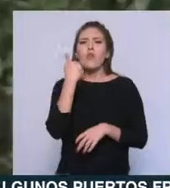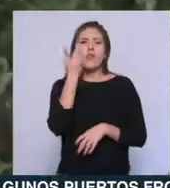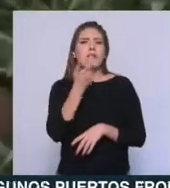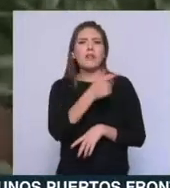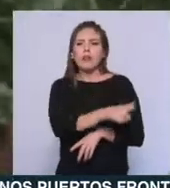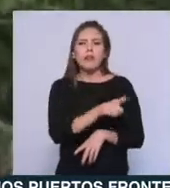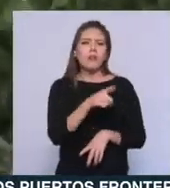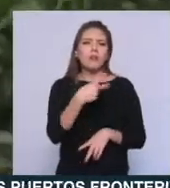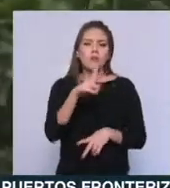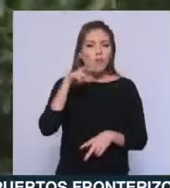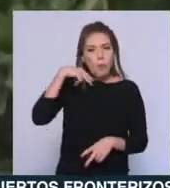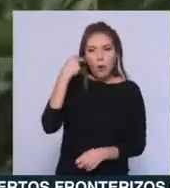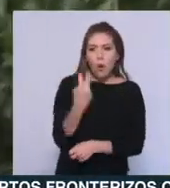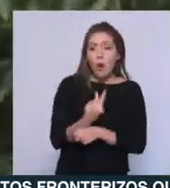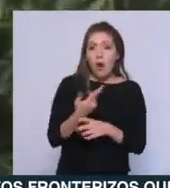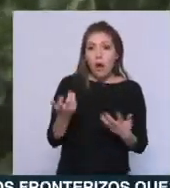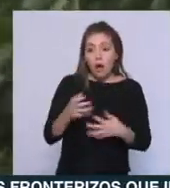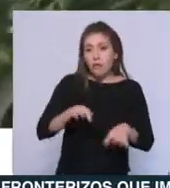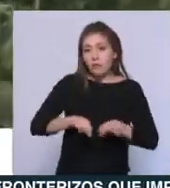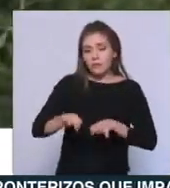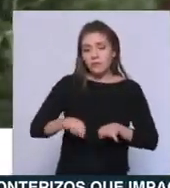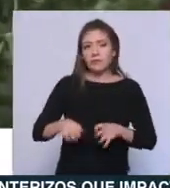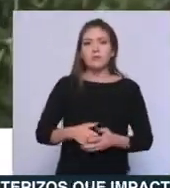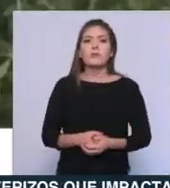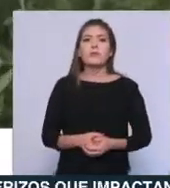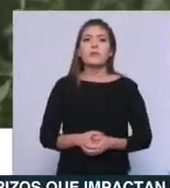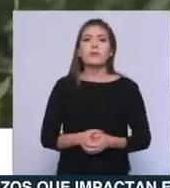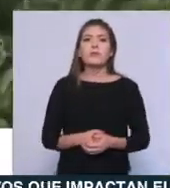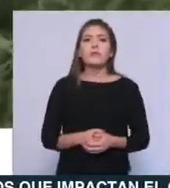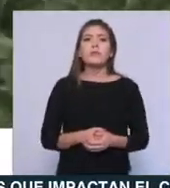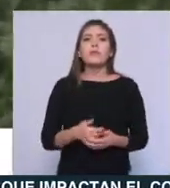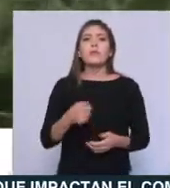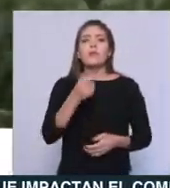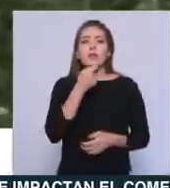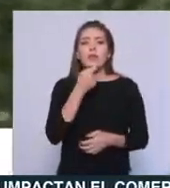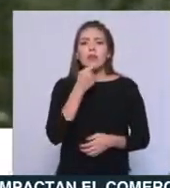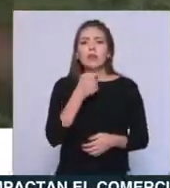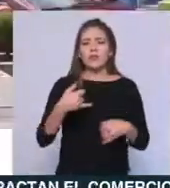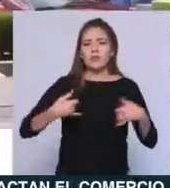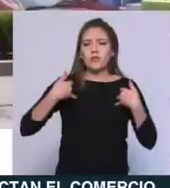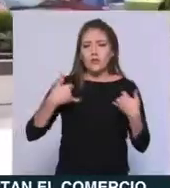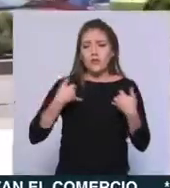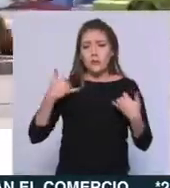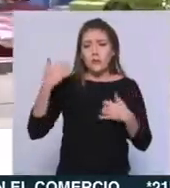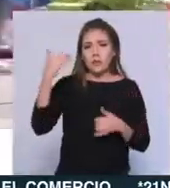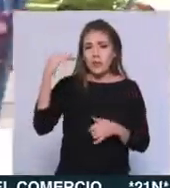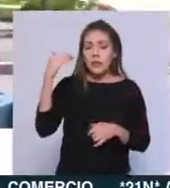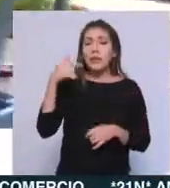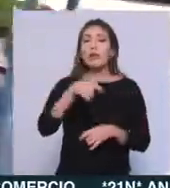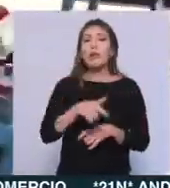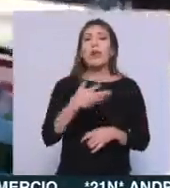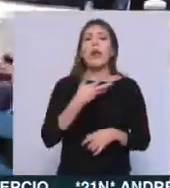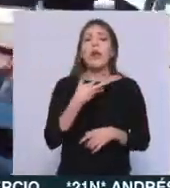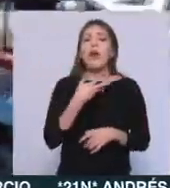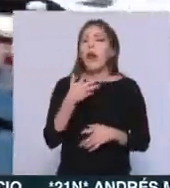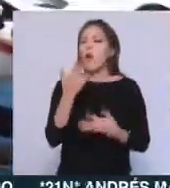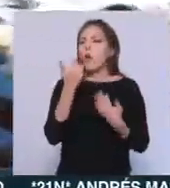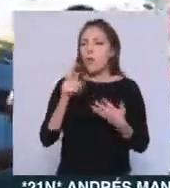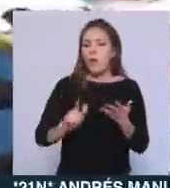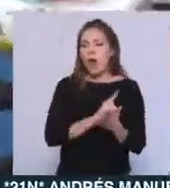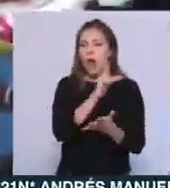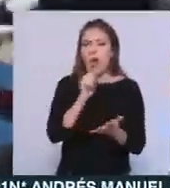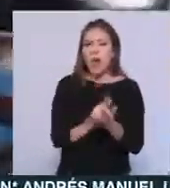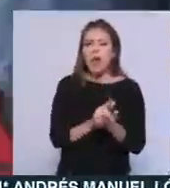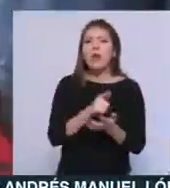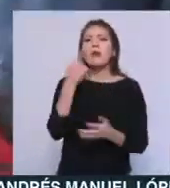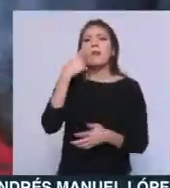El trabajo infantil se define como la participación de niños y adolescentes en una actividad productiva que va en contra de lo establecido por la ley y que pone en